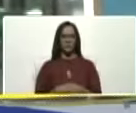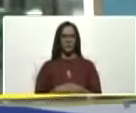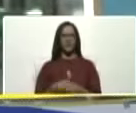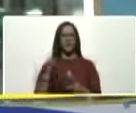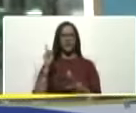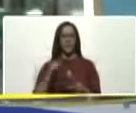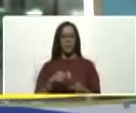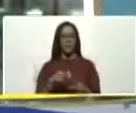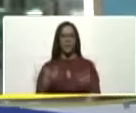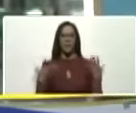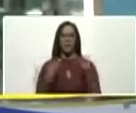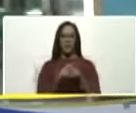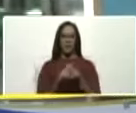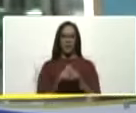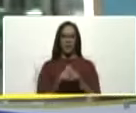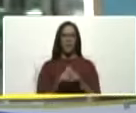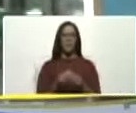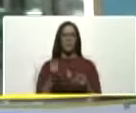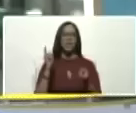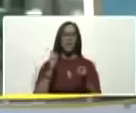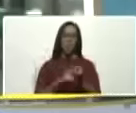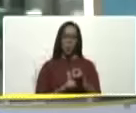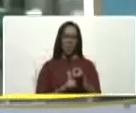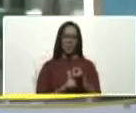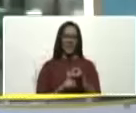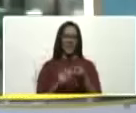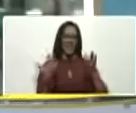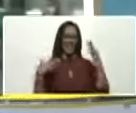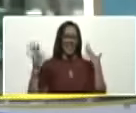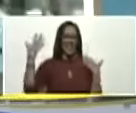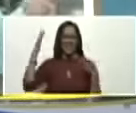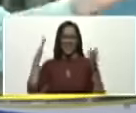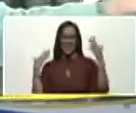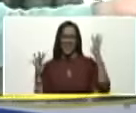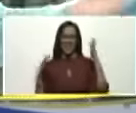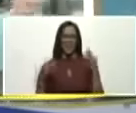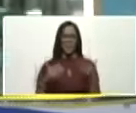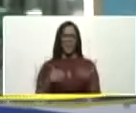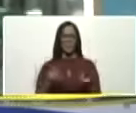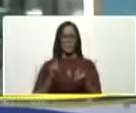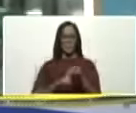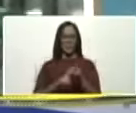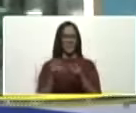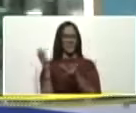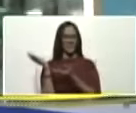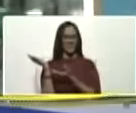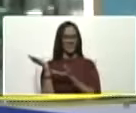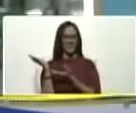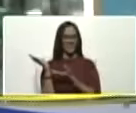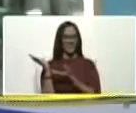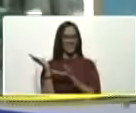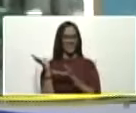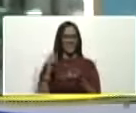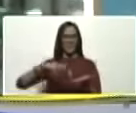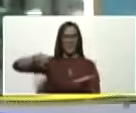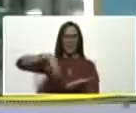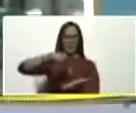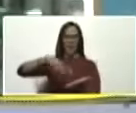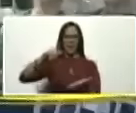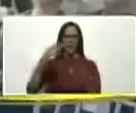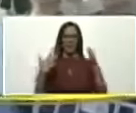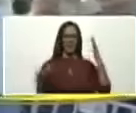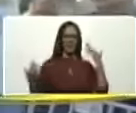También me viene acompañando mi esposa, que bailó al llegar conmigo, Silita, gran bailadora de